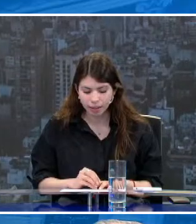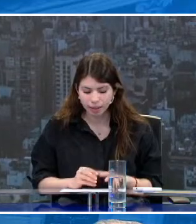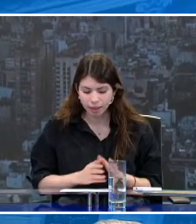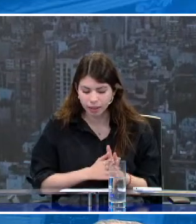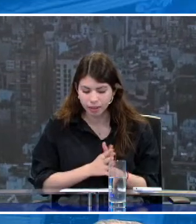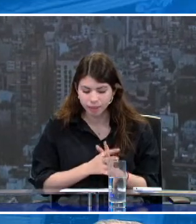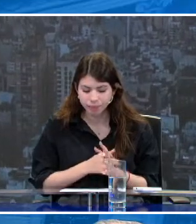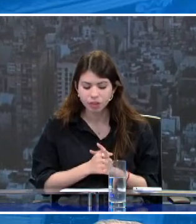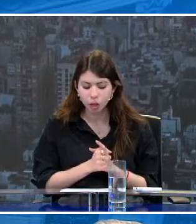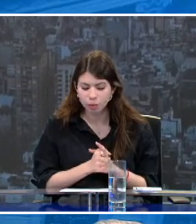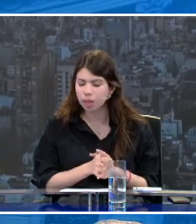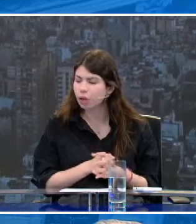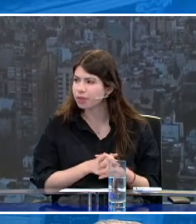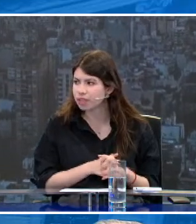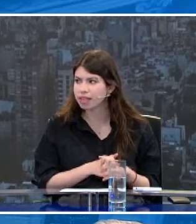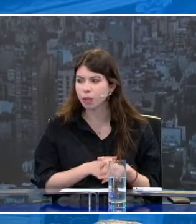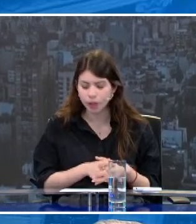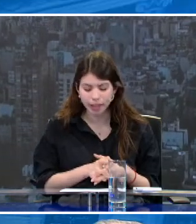de...